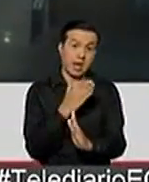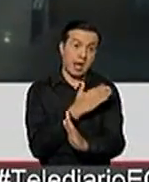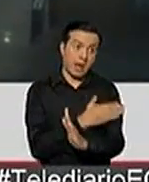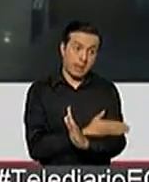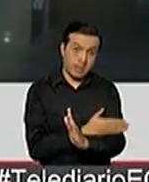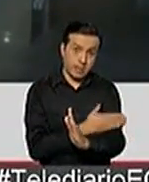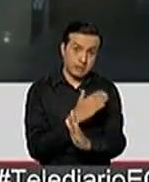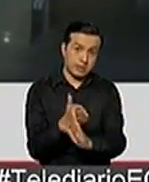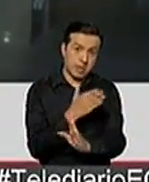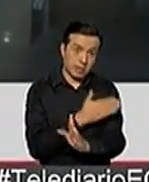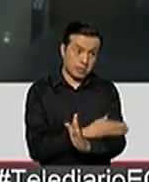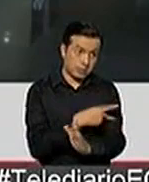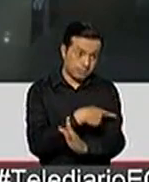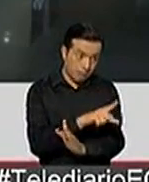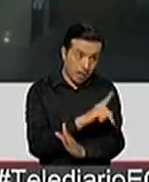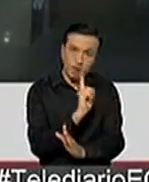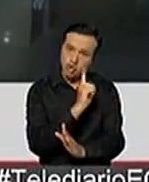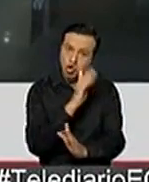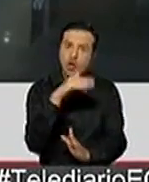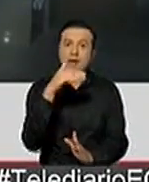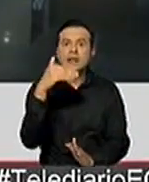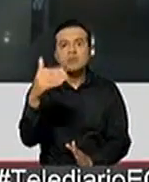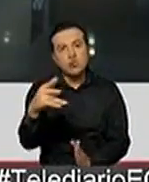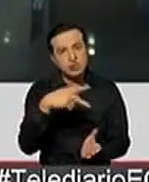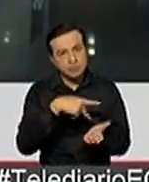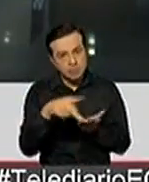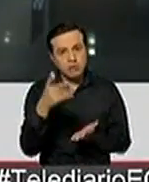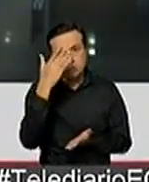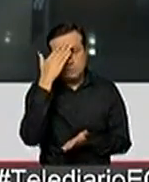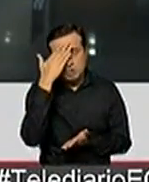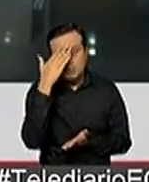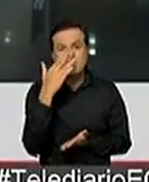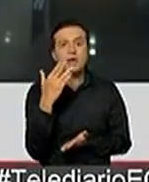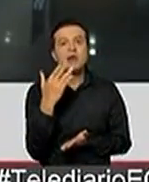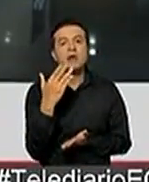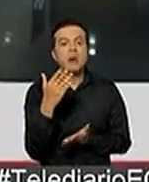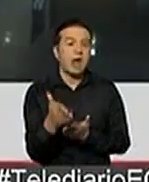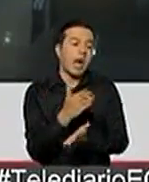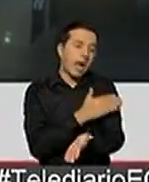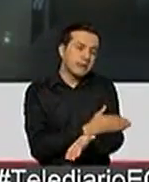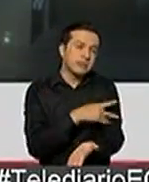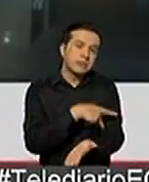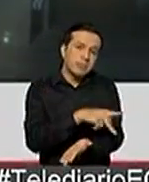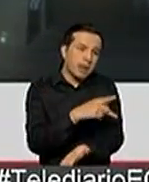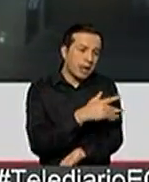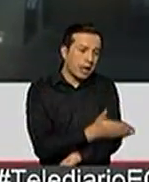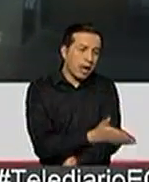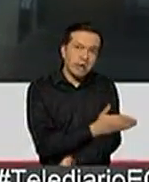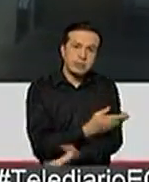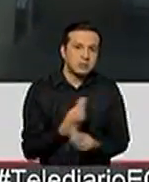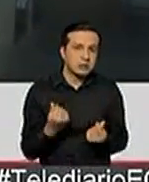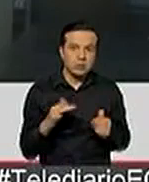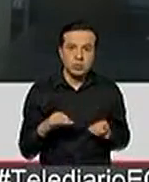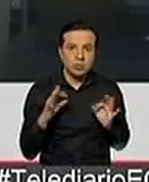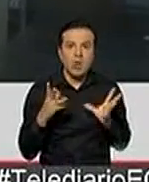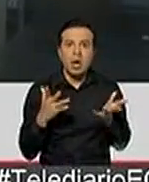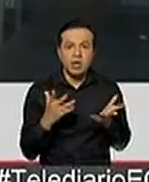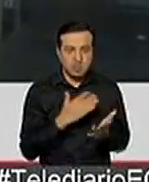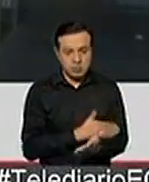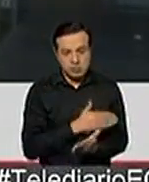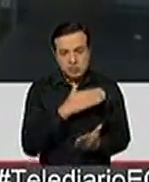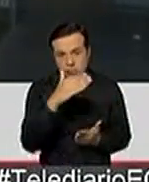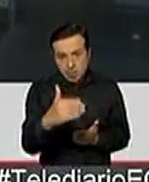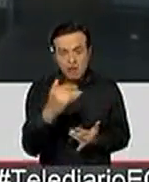la recaudación, lo que hay es un efecto en flujo, porque como su nombre lo indica, lo que se hacía es pagar anticipadamente lo que deberé